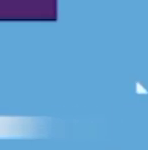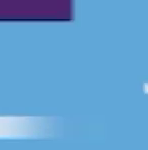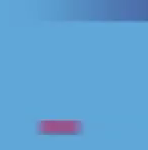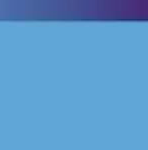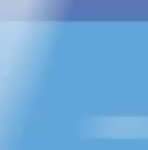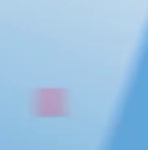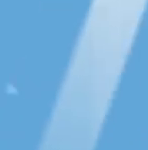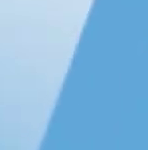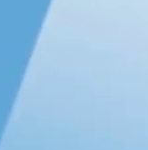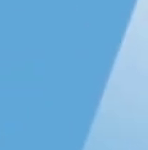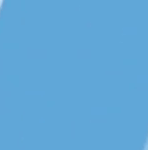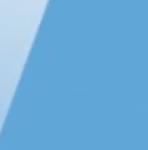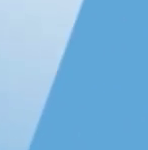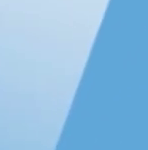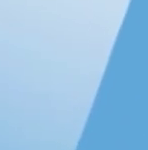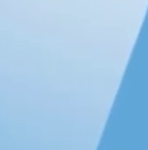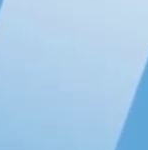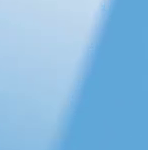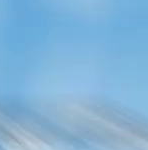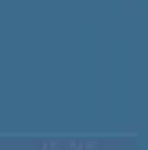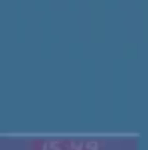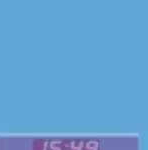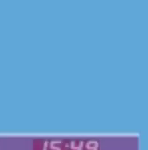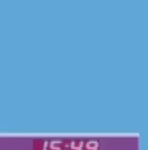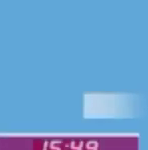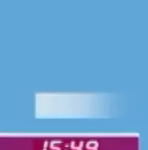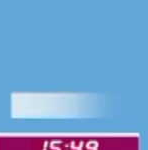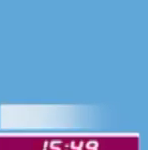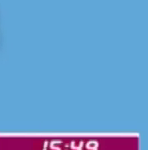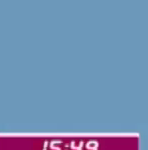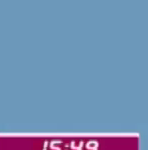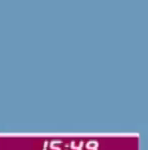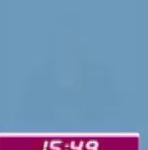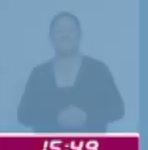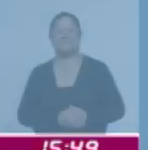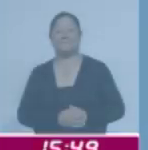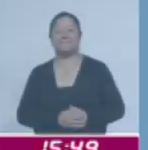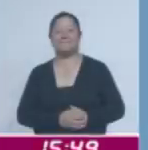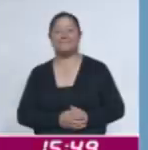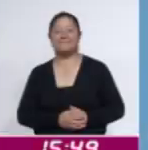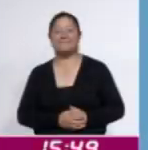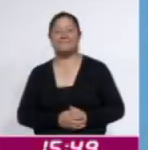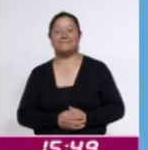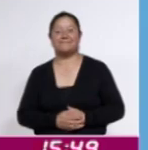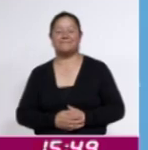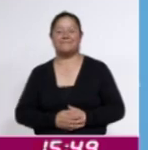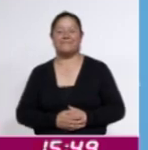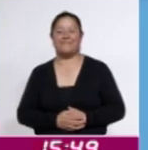Continuamos.